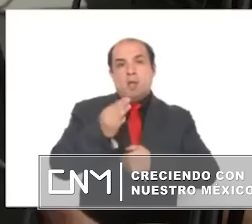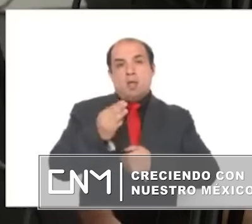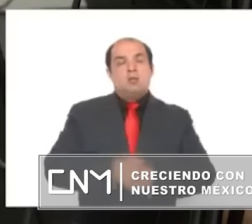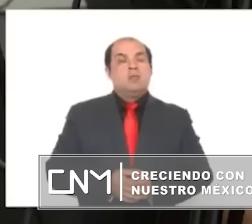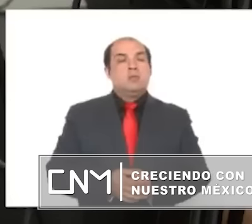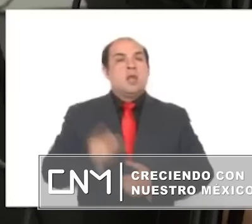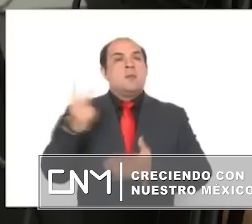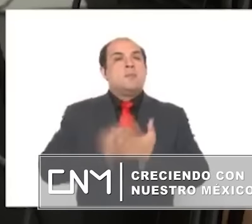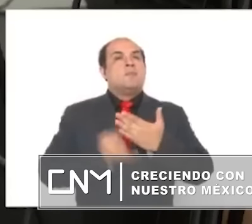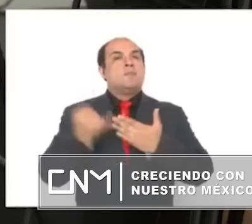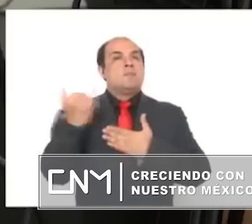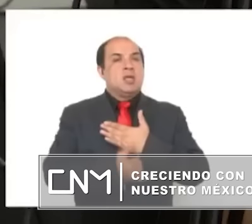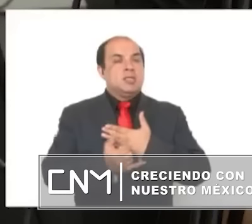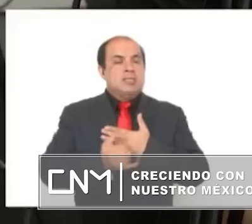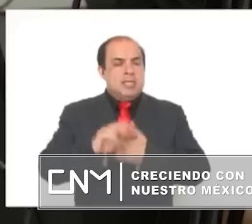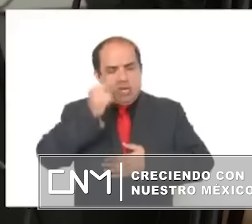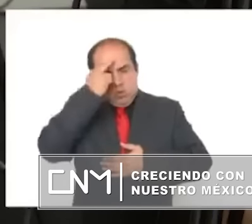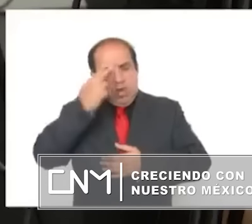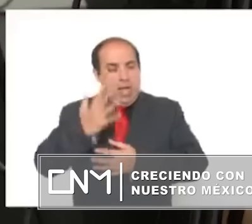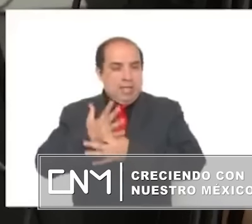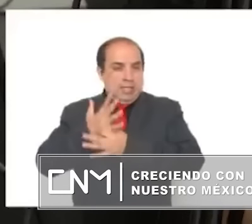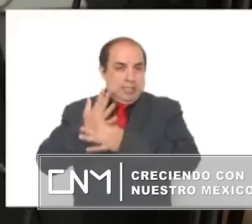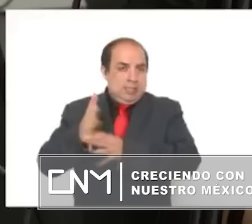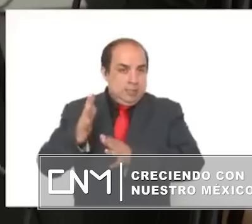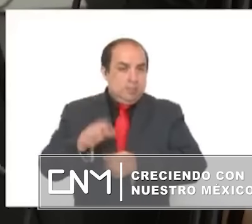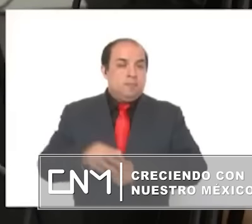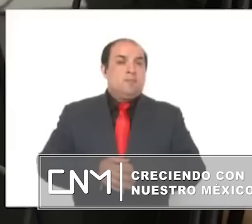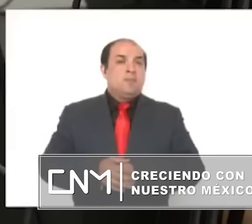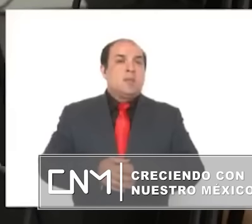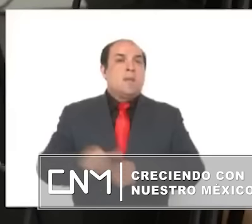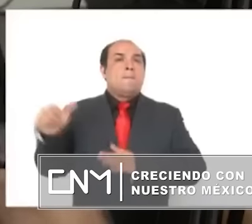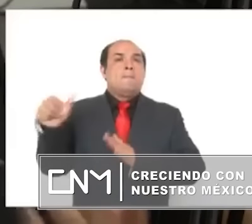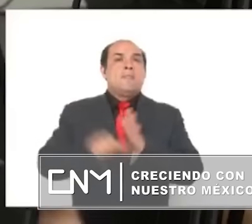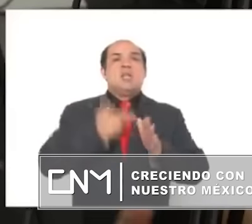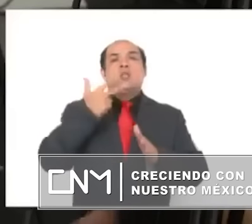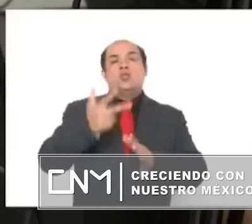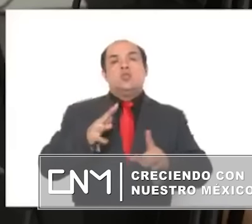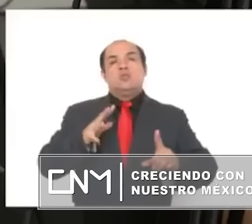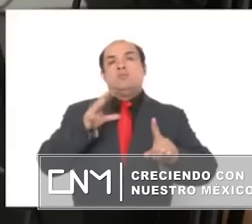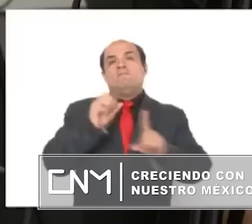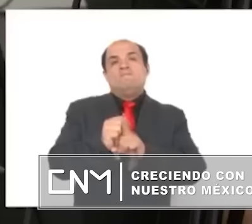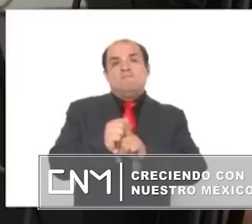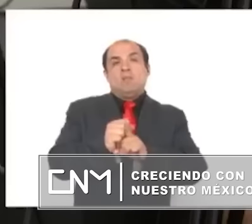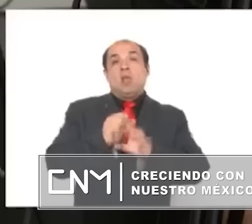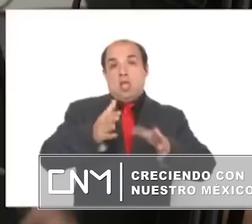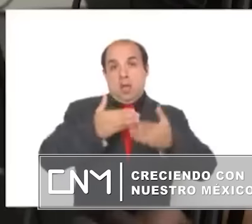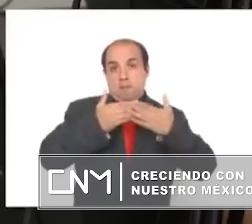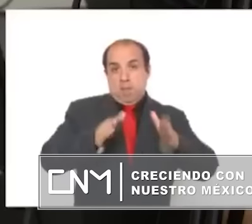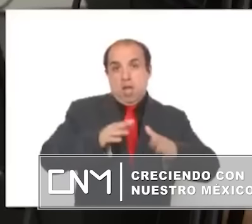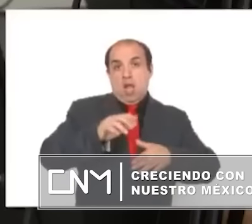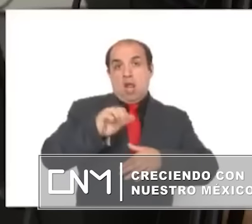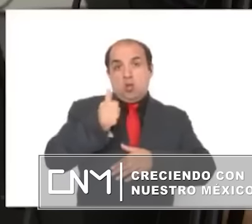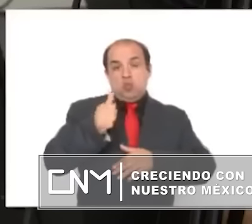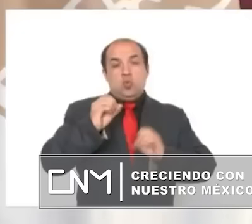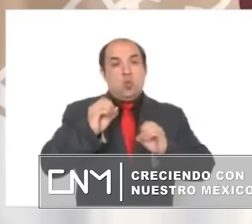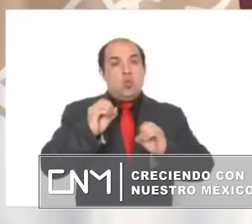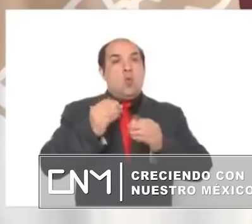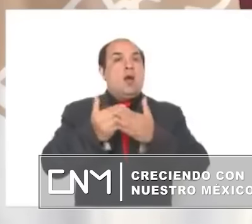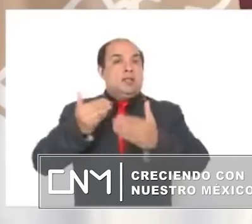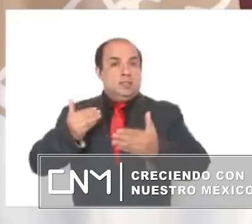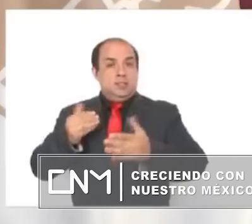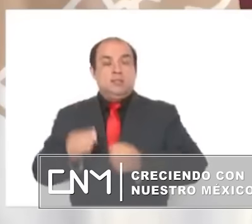el proyecto, bueno, si no mal recuerdo, decían que iba a durar en total 8 meses? ¿Estaría entonces ya en operación en agosto o sería mucho antes?